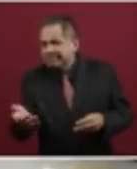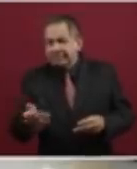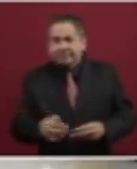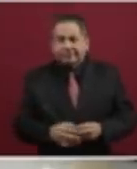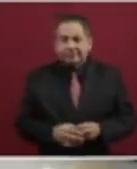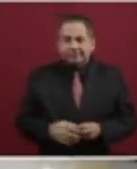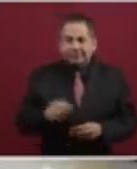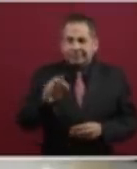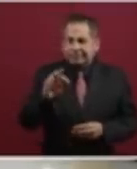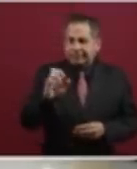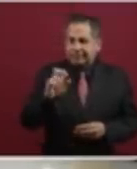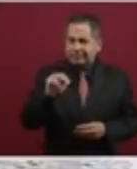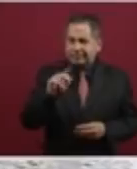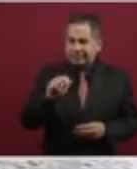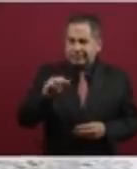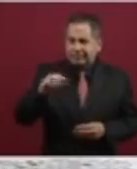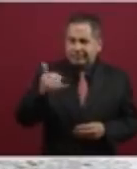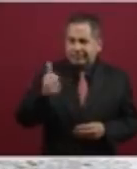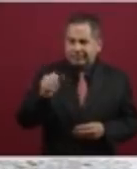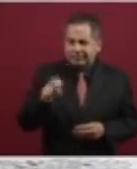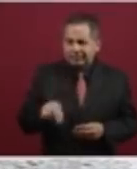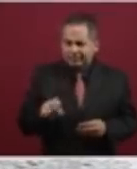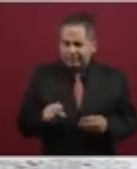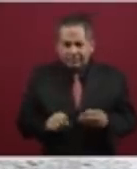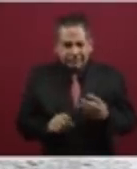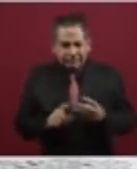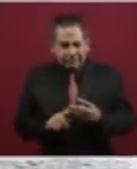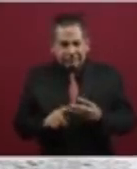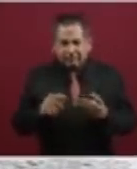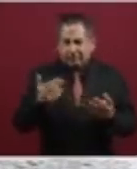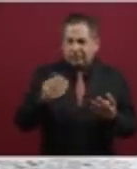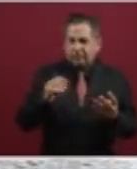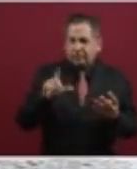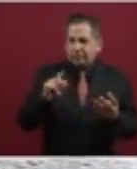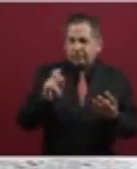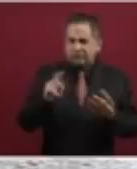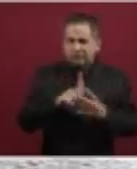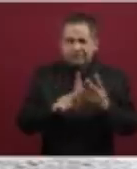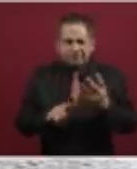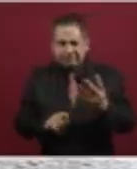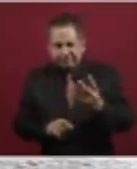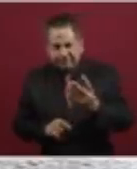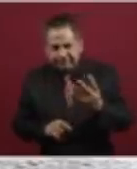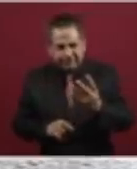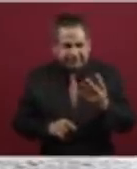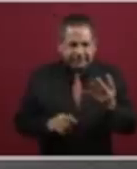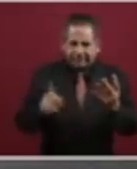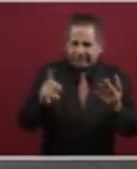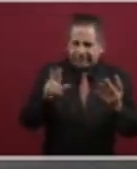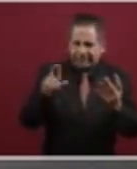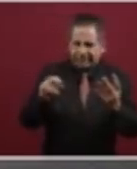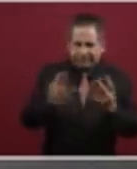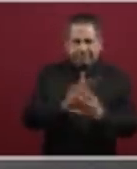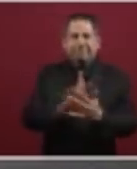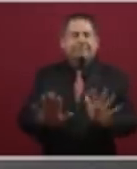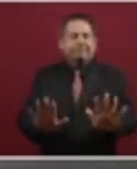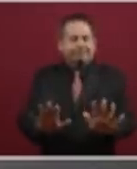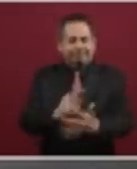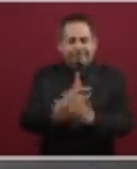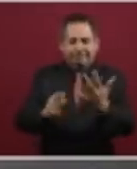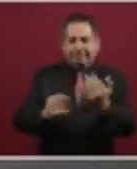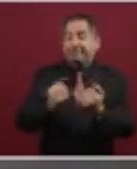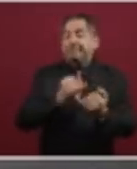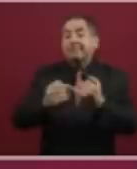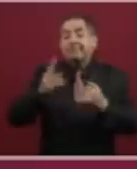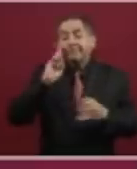López-Gatell y Fernando Mayán. ¿Cómo? Hugo López-Gatell y Fernando Mayán. ¿Fernando Mayán? ¿Y quién? Hugo López-Gatell. Hugo López-Gatell. Bueno, cuatro. Pedro Salmerón. Hasta ahí quedó ya. Ya